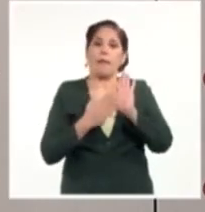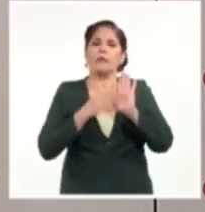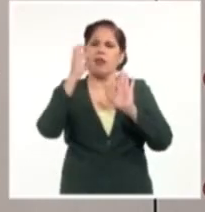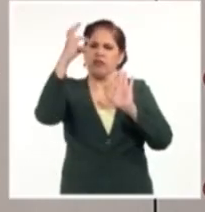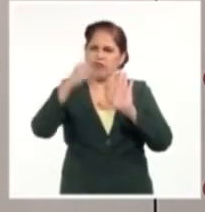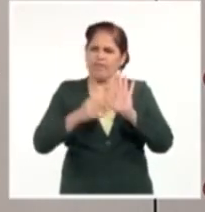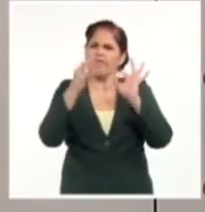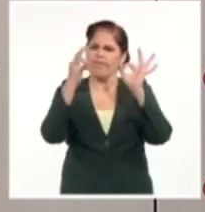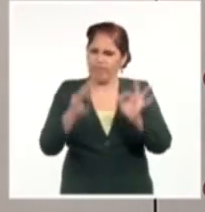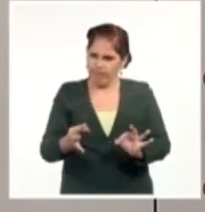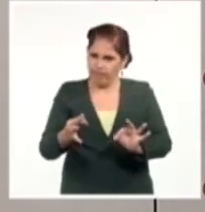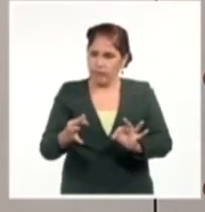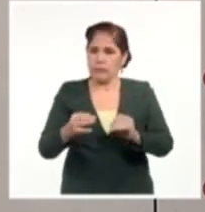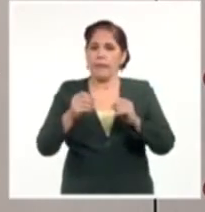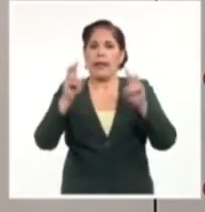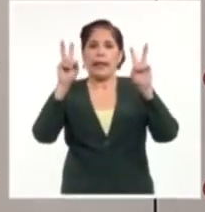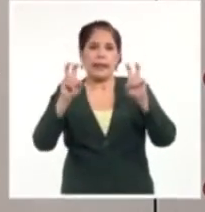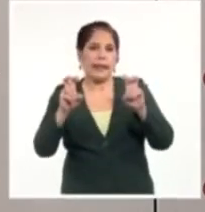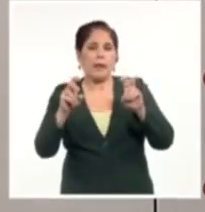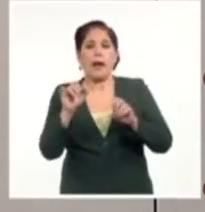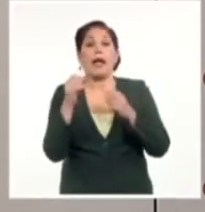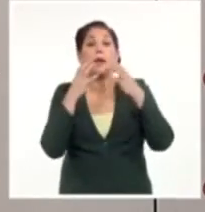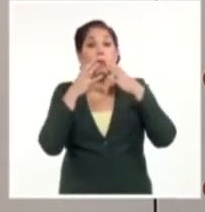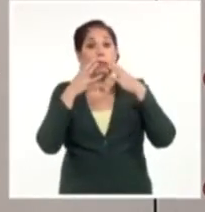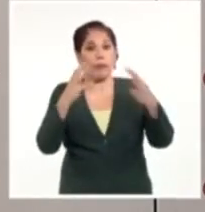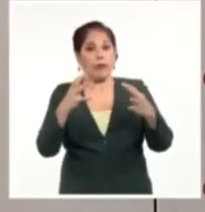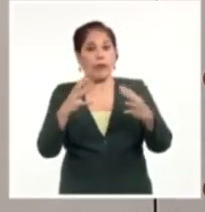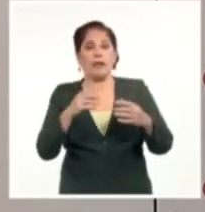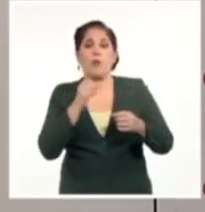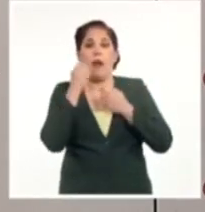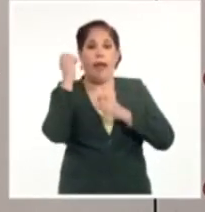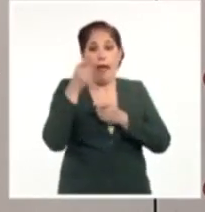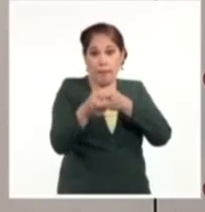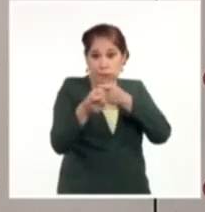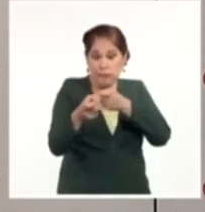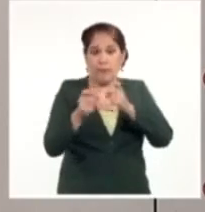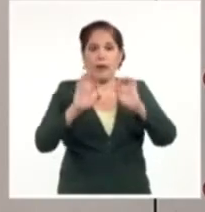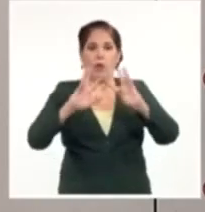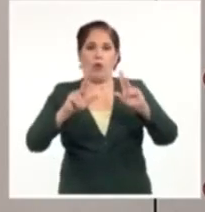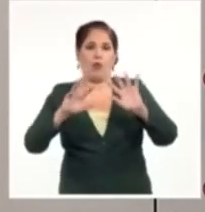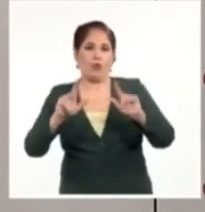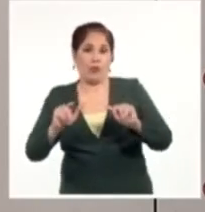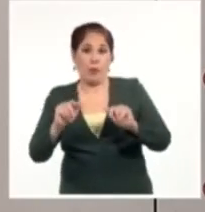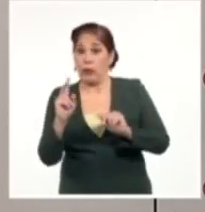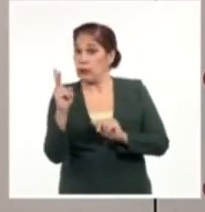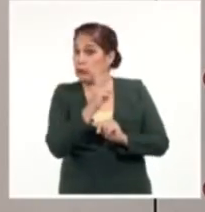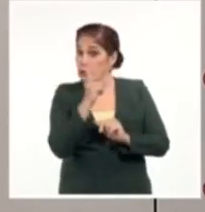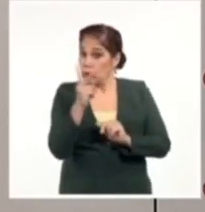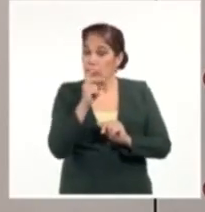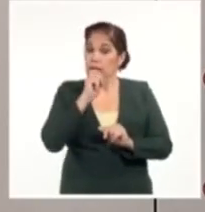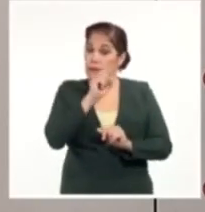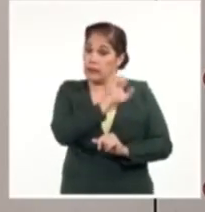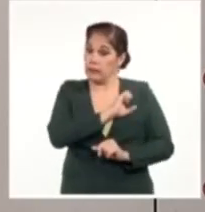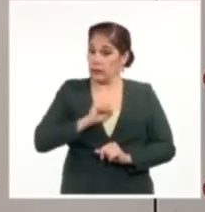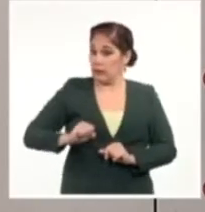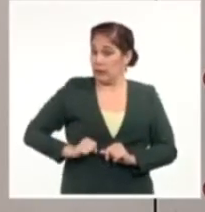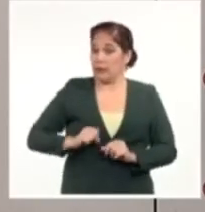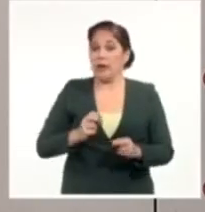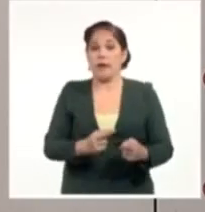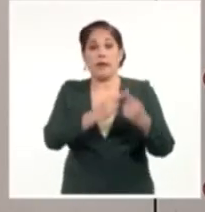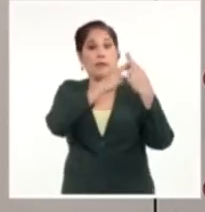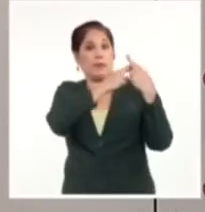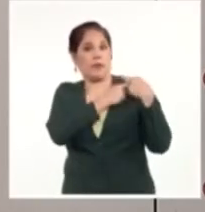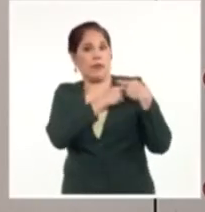resultados concretos en temas pilares como la criminalidad y la corrupción, las dos mayores heridas del Salvador y responsable